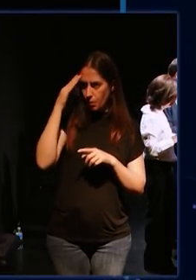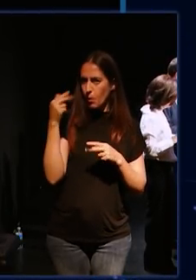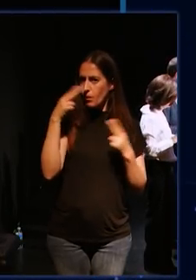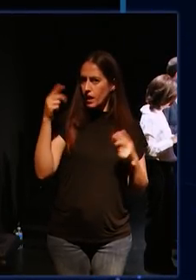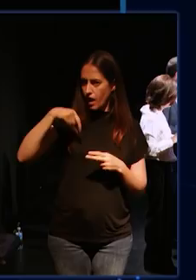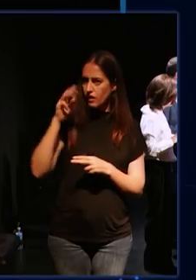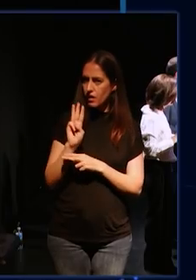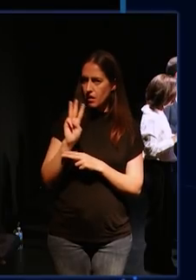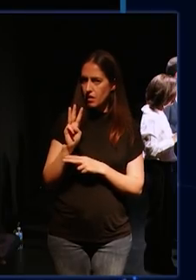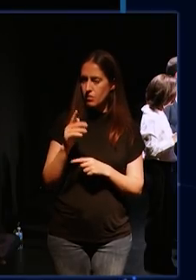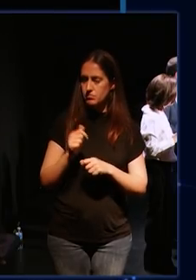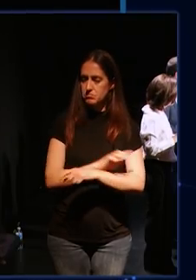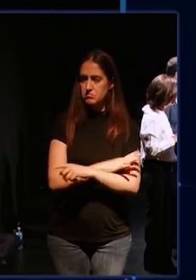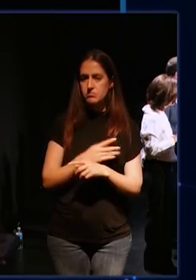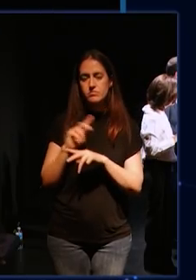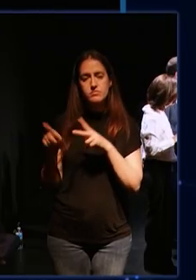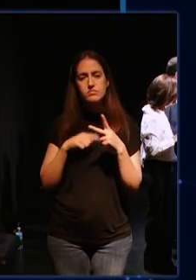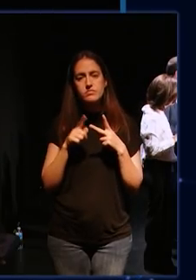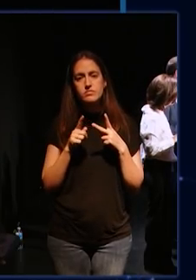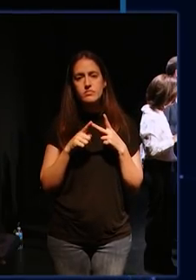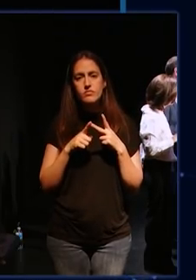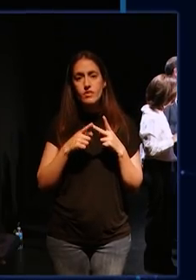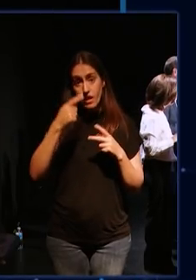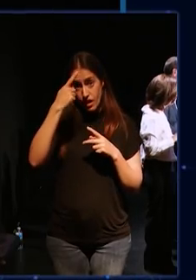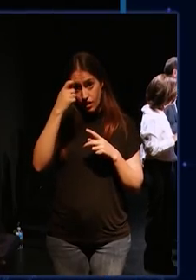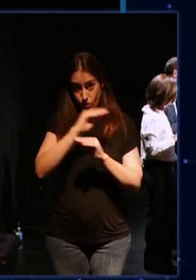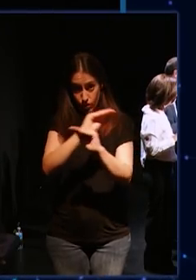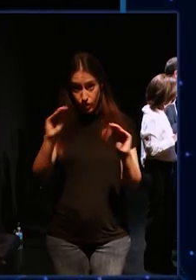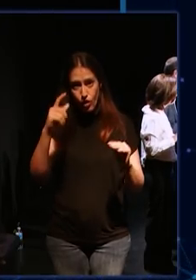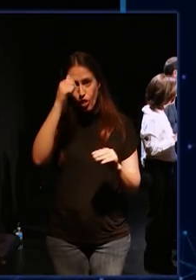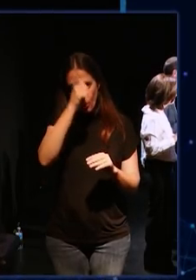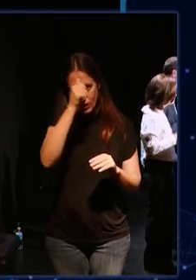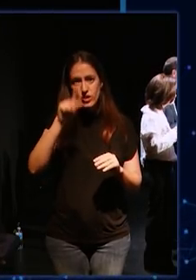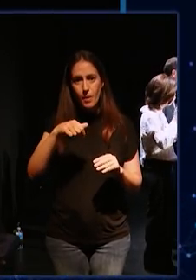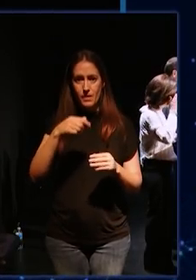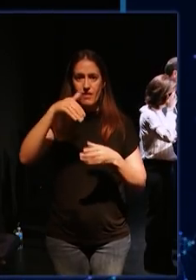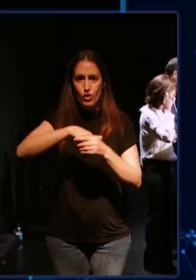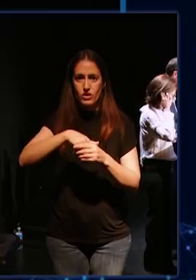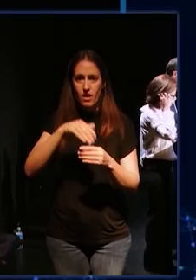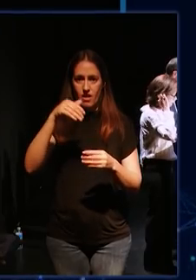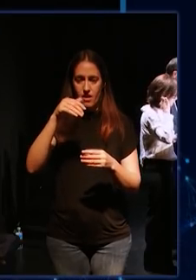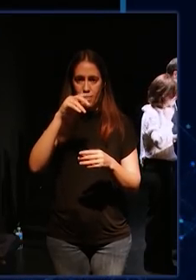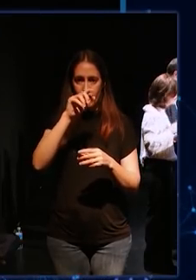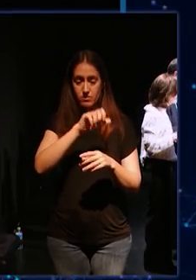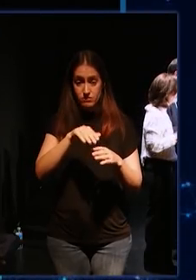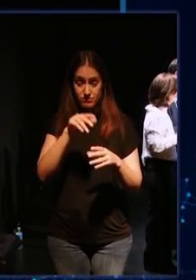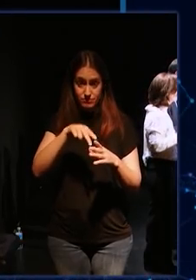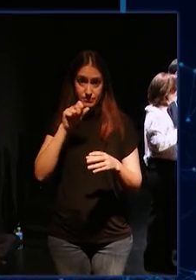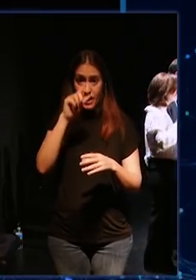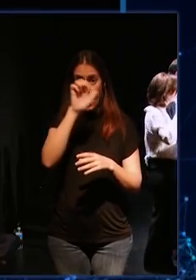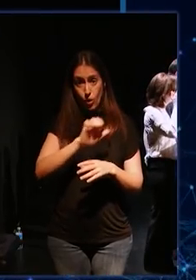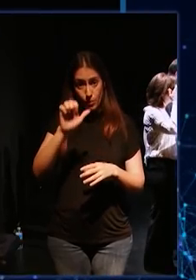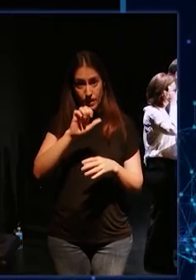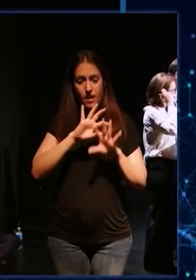Cardedeu. Segundo, recordar que el domingo también se vota en las elecciones europeas. Y desde Unidos Podemos en Comú